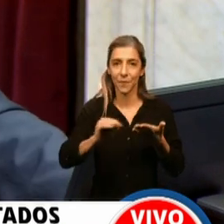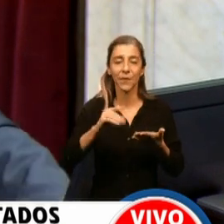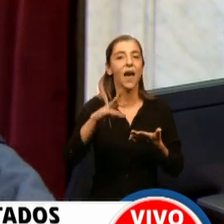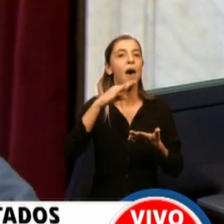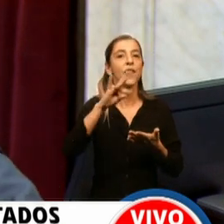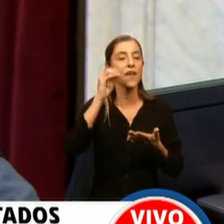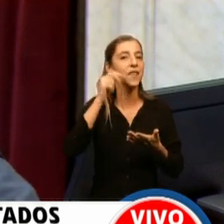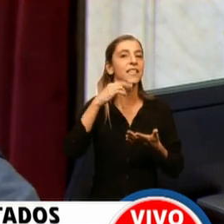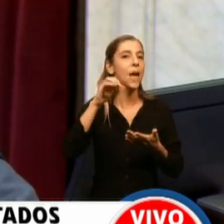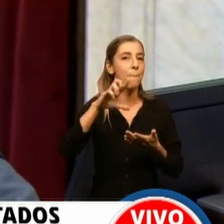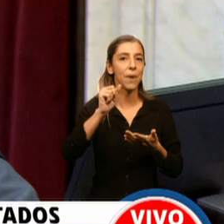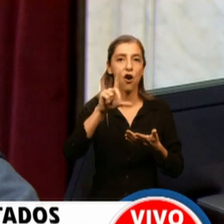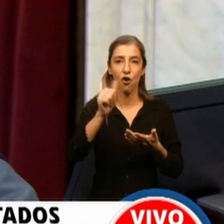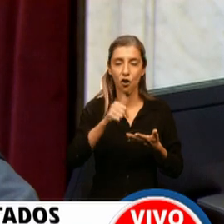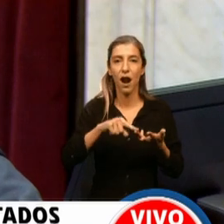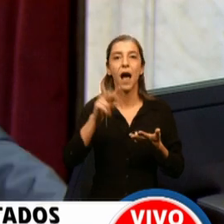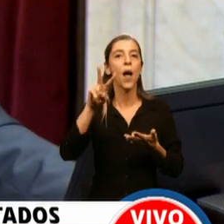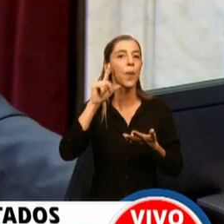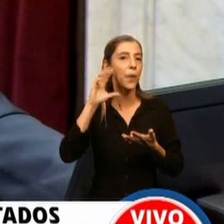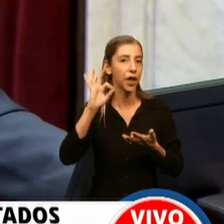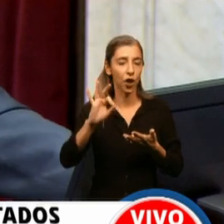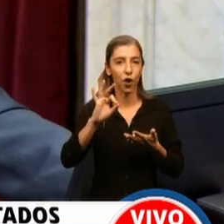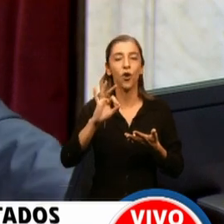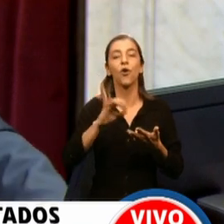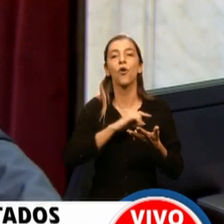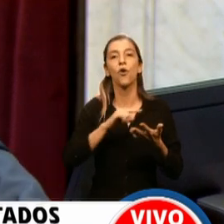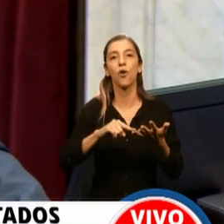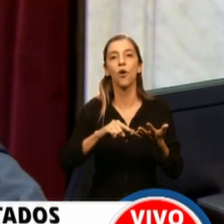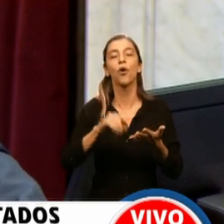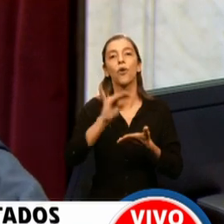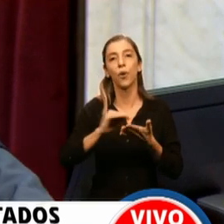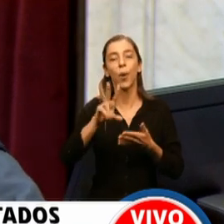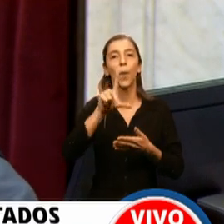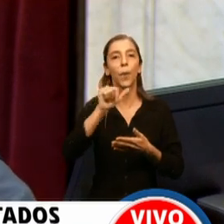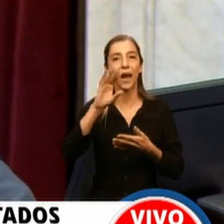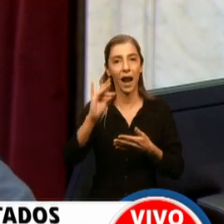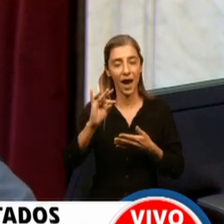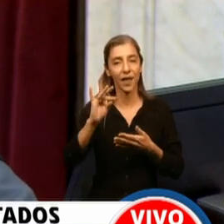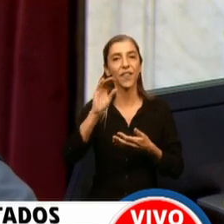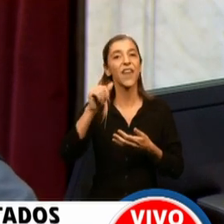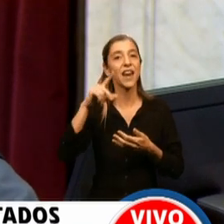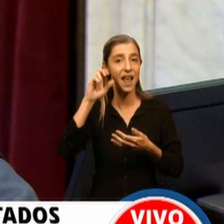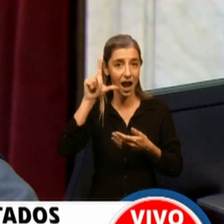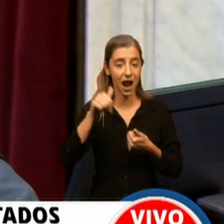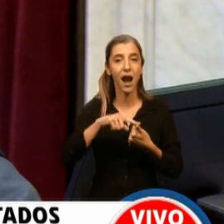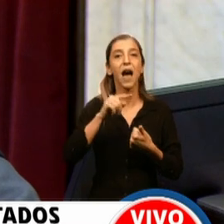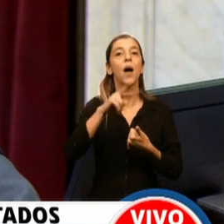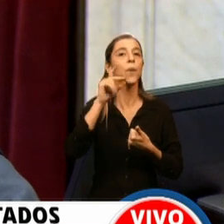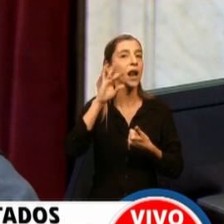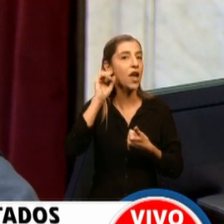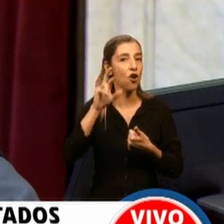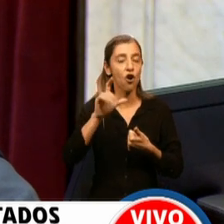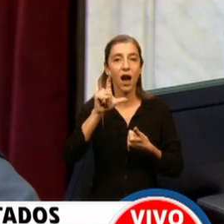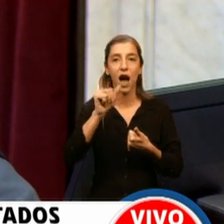paola diputada dijo alejandra diputada vilar daniela diputado vivero carlos